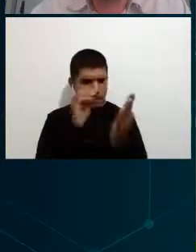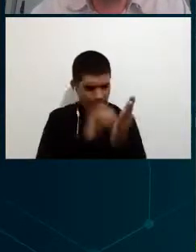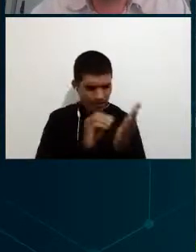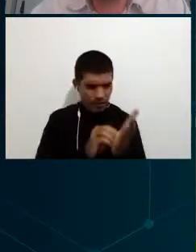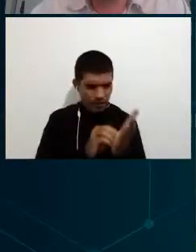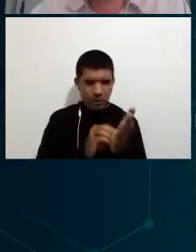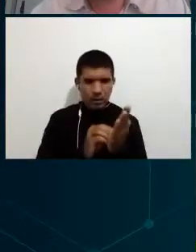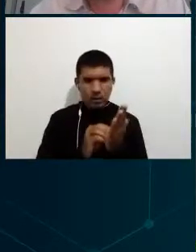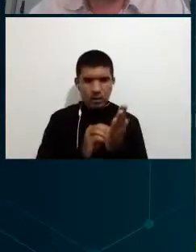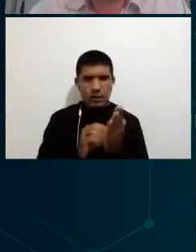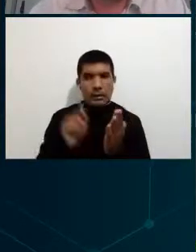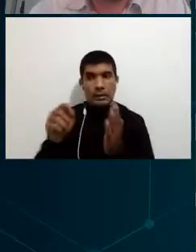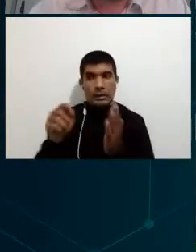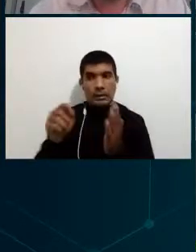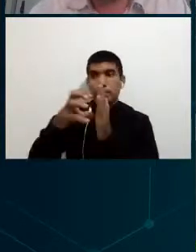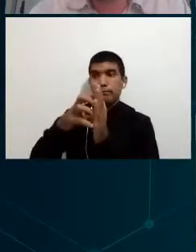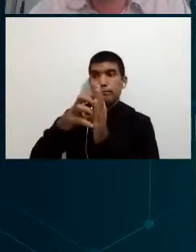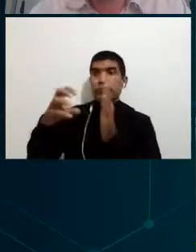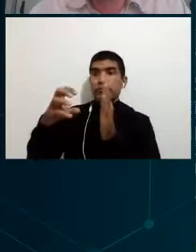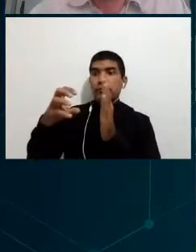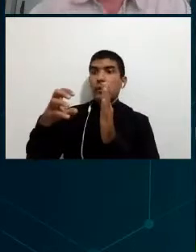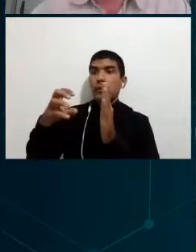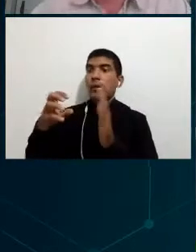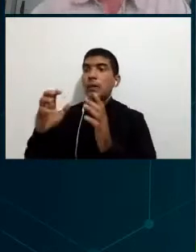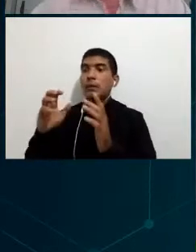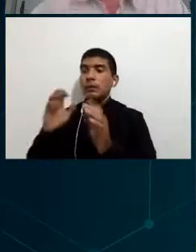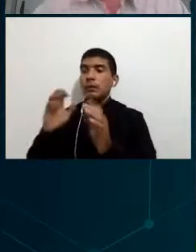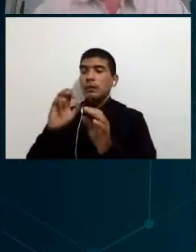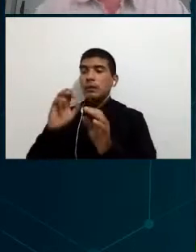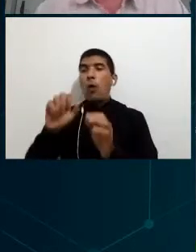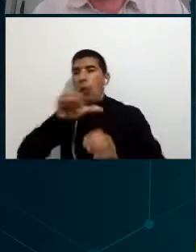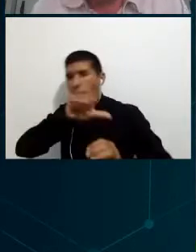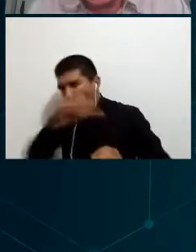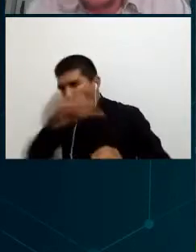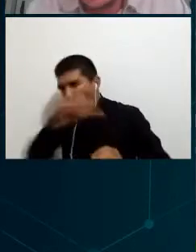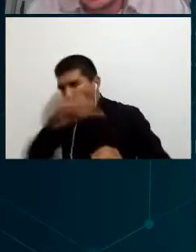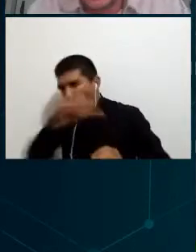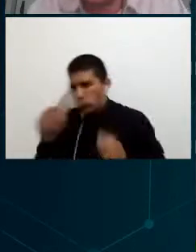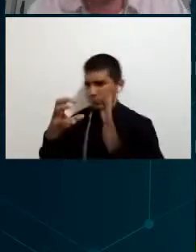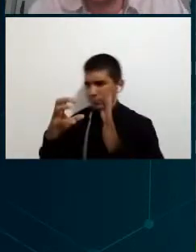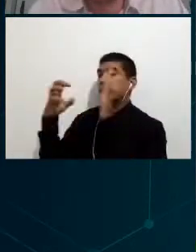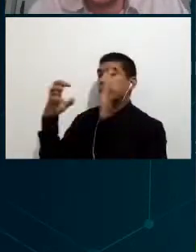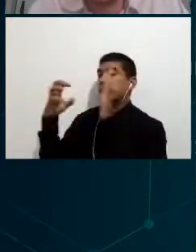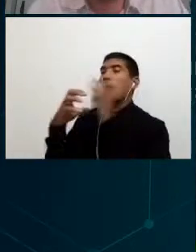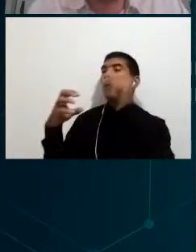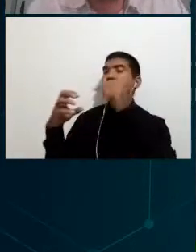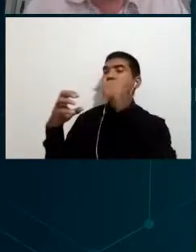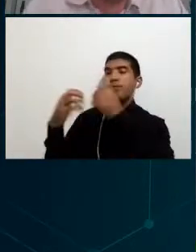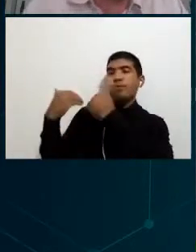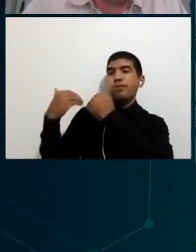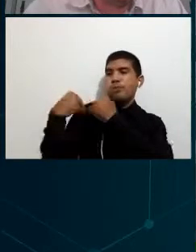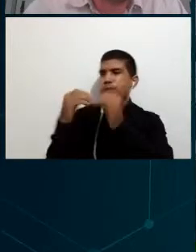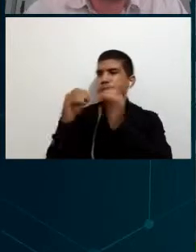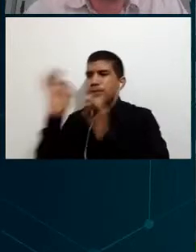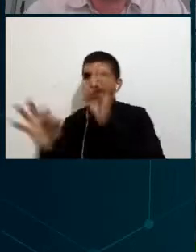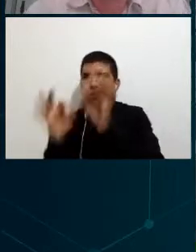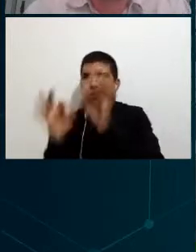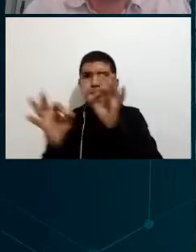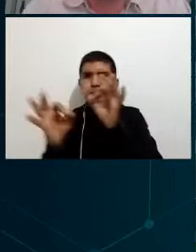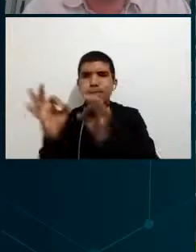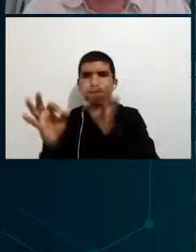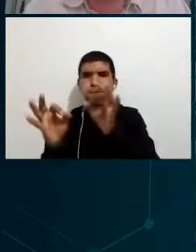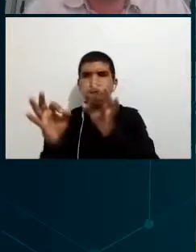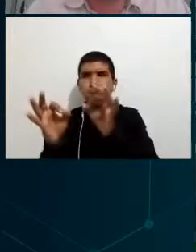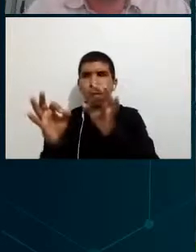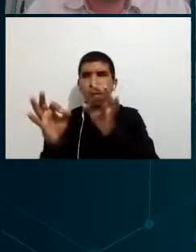diferencial. Digamos que esto pues es un resultado esperado, ya que entre más sea la velocidad de transmisión de la información, pues obviamente se va a tener